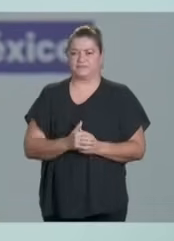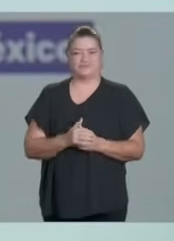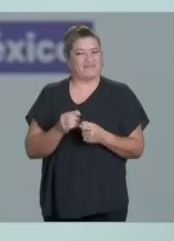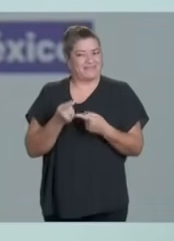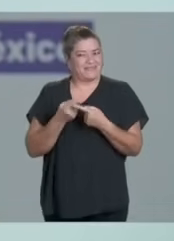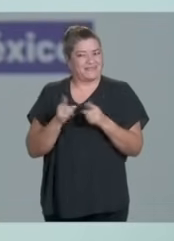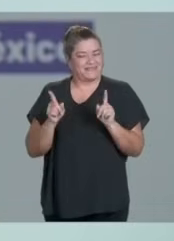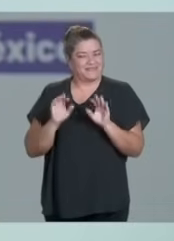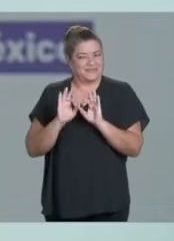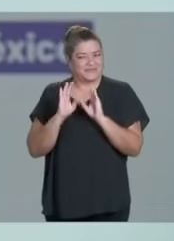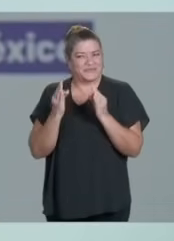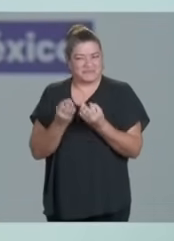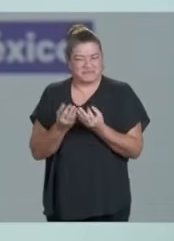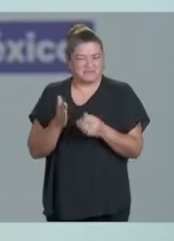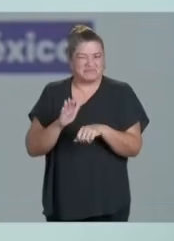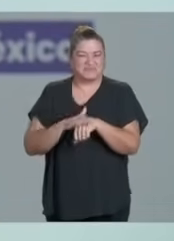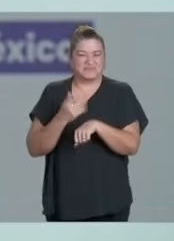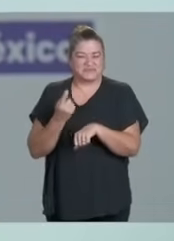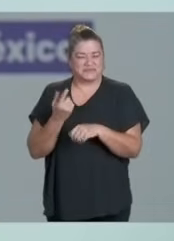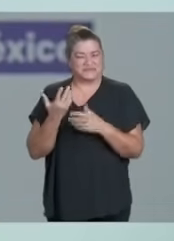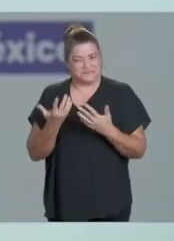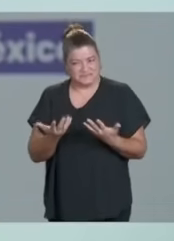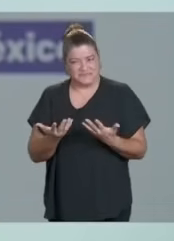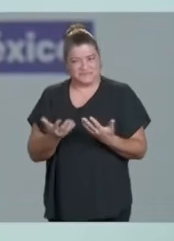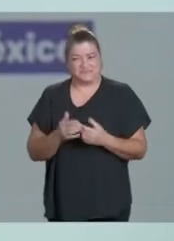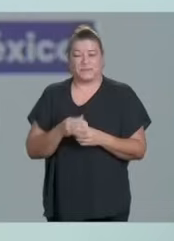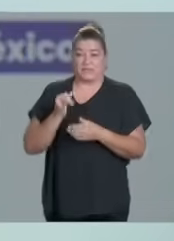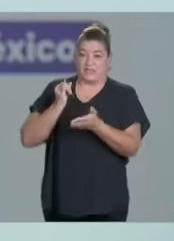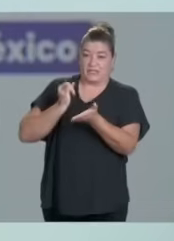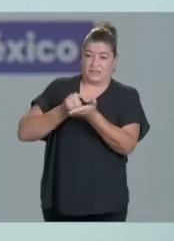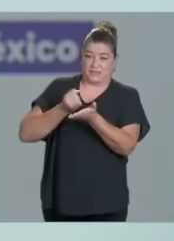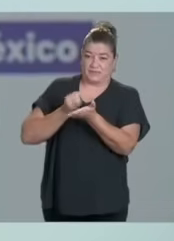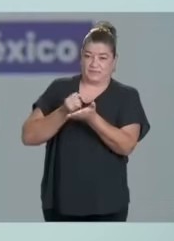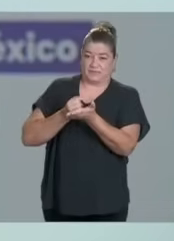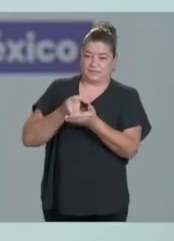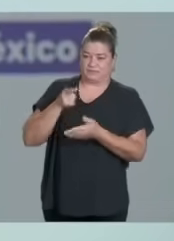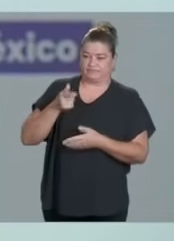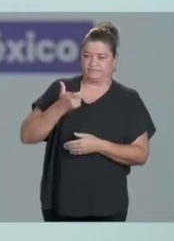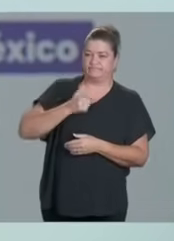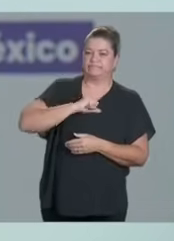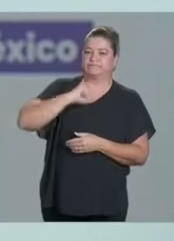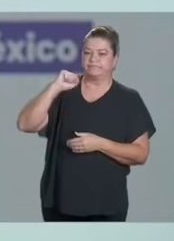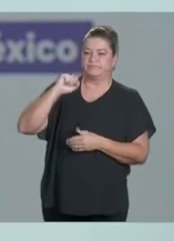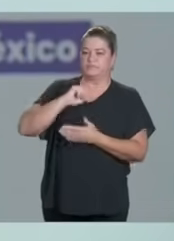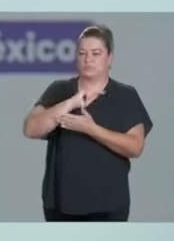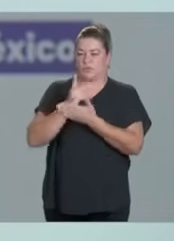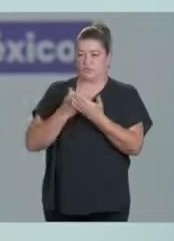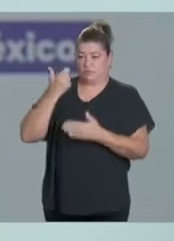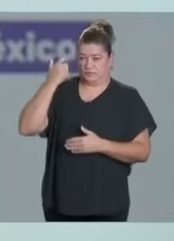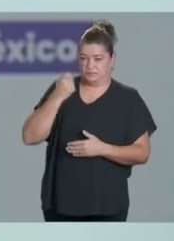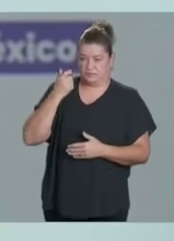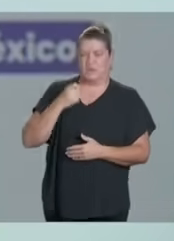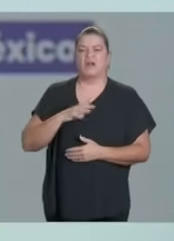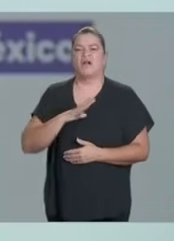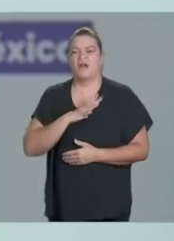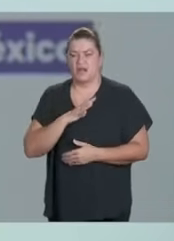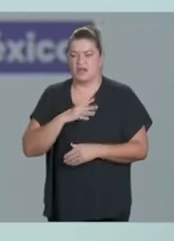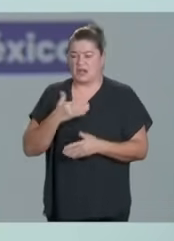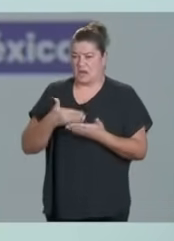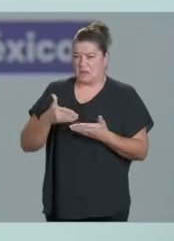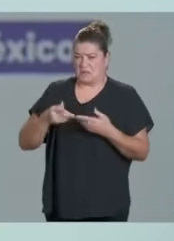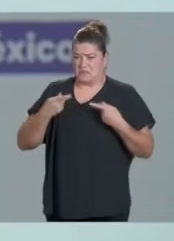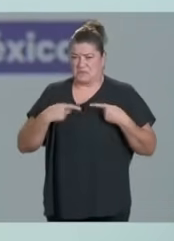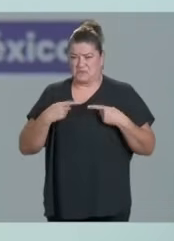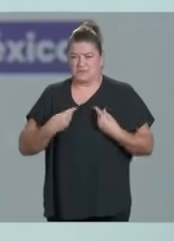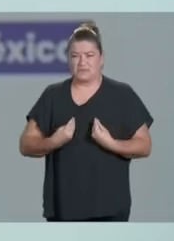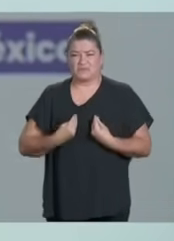qué? En los aumentos salariales, en los programas del bienestar, y la gente está hoy en mejores condiciones de la que